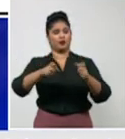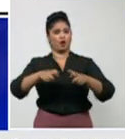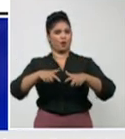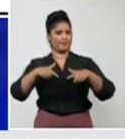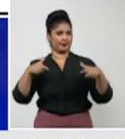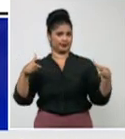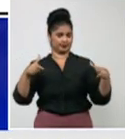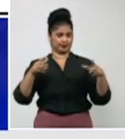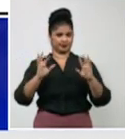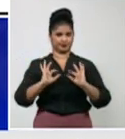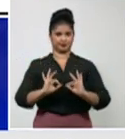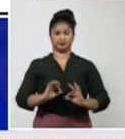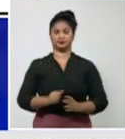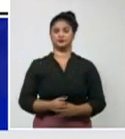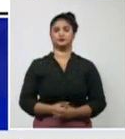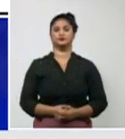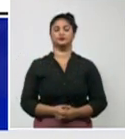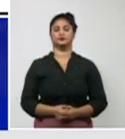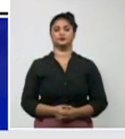De los